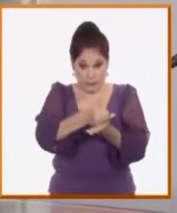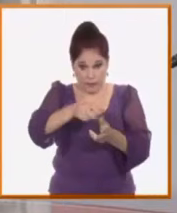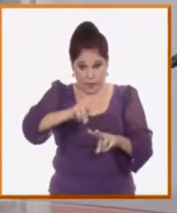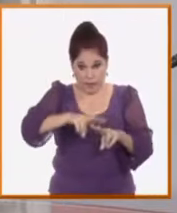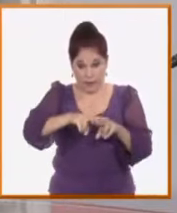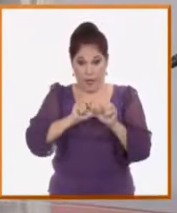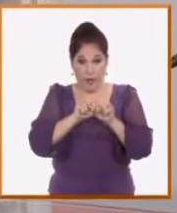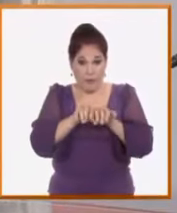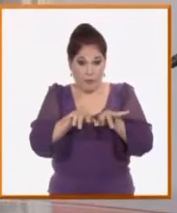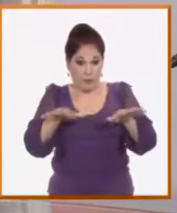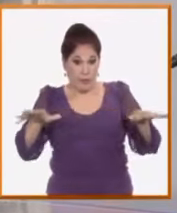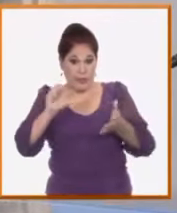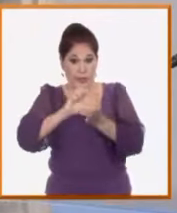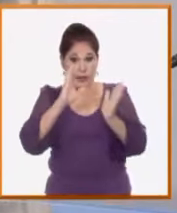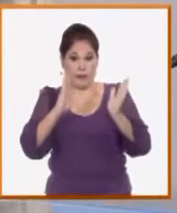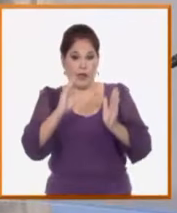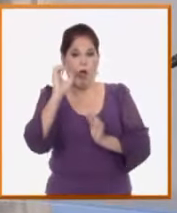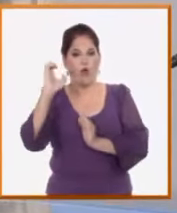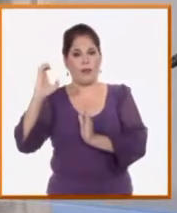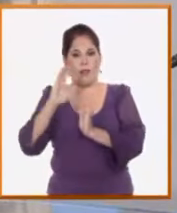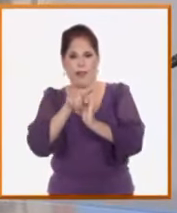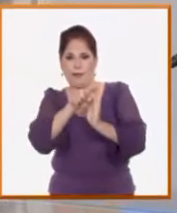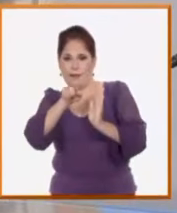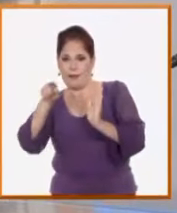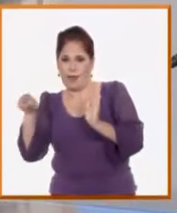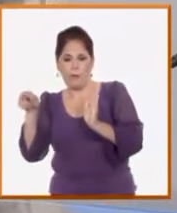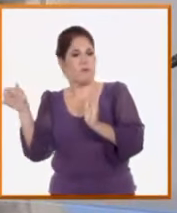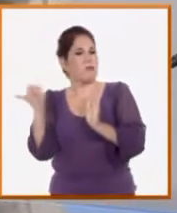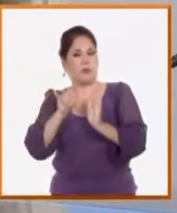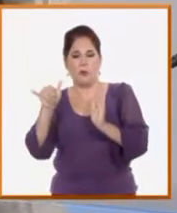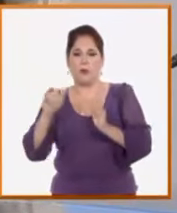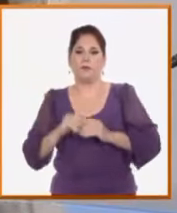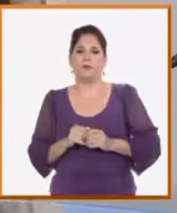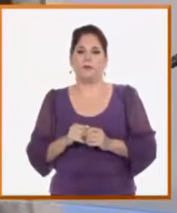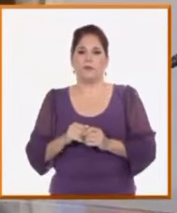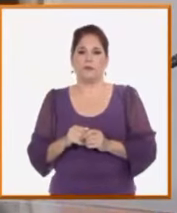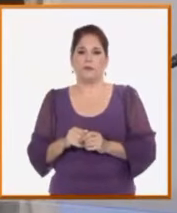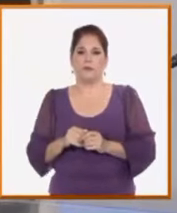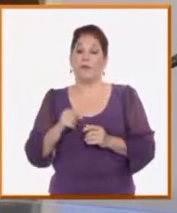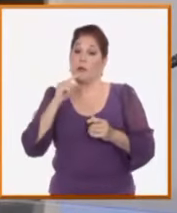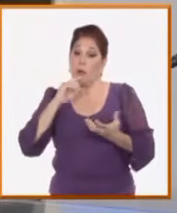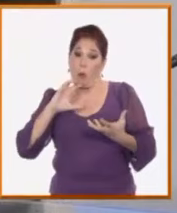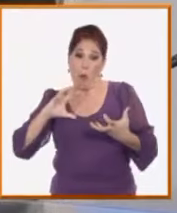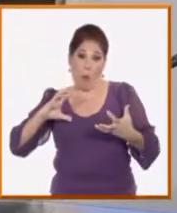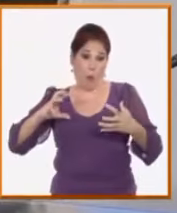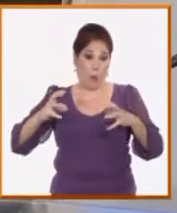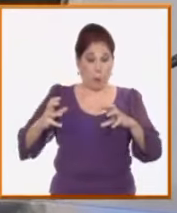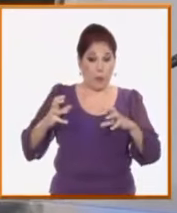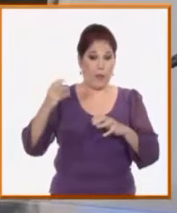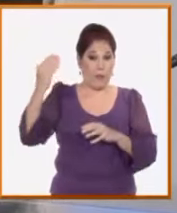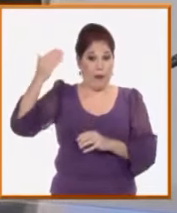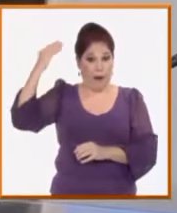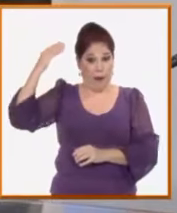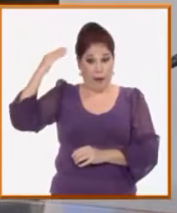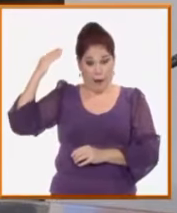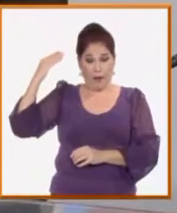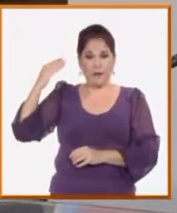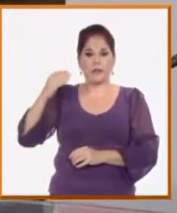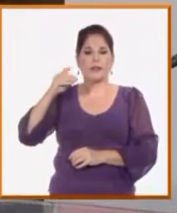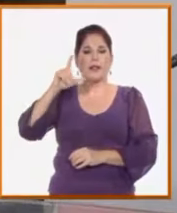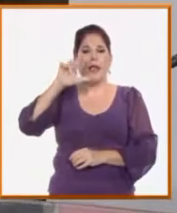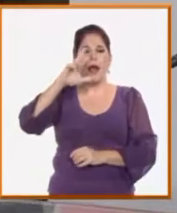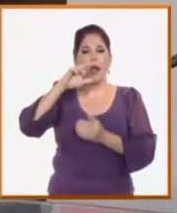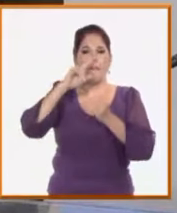hacia las provincias central y occidental con el canabinoide sintético est un elemento de complejidad porque anteriormente el canabinoide